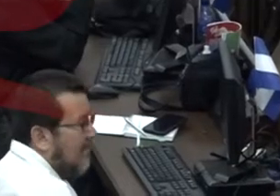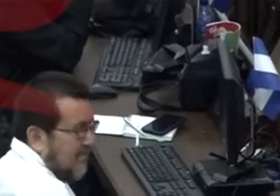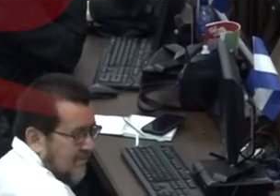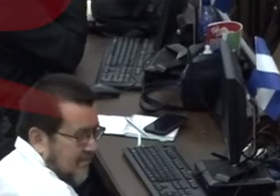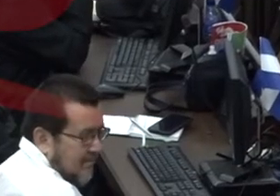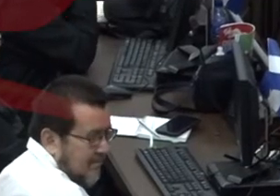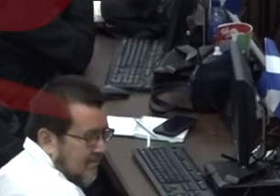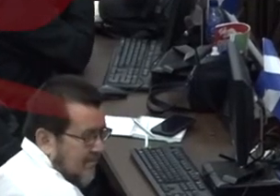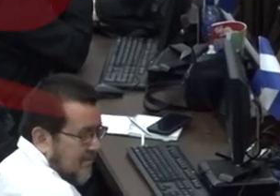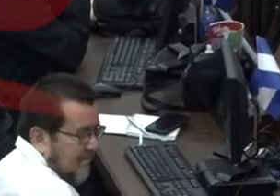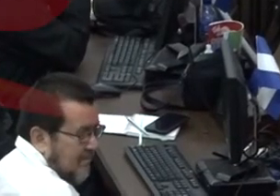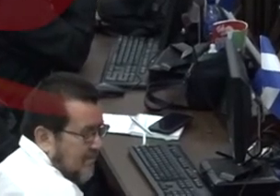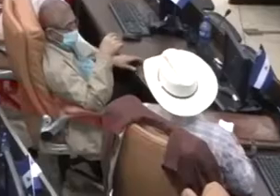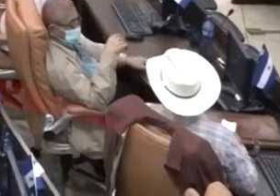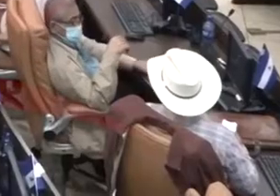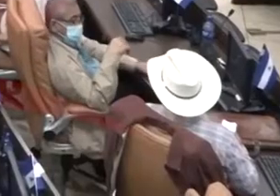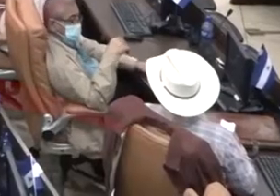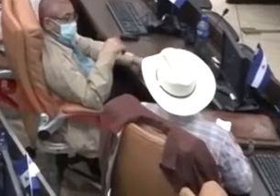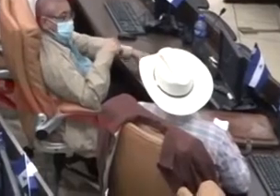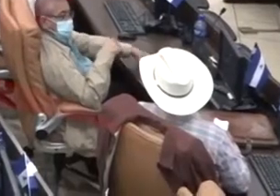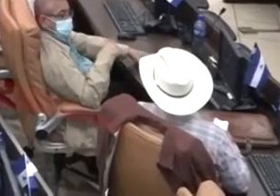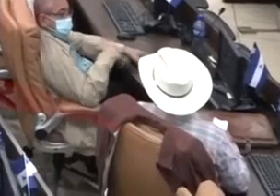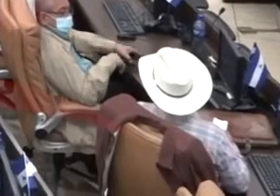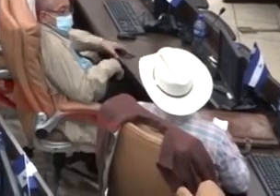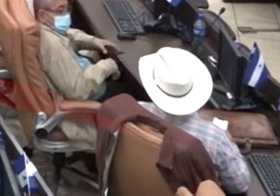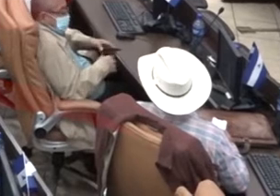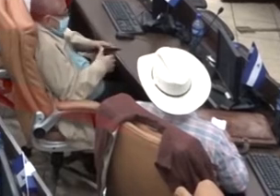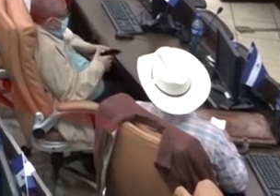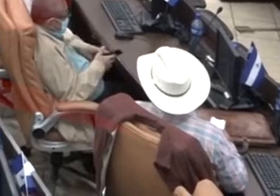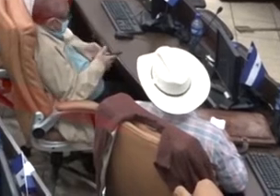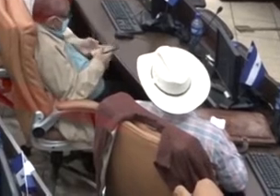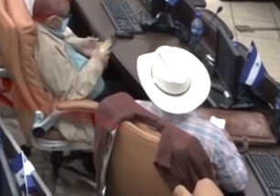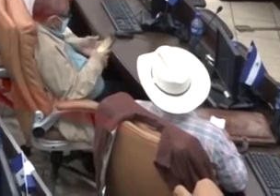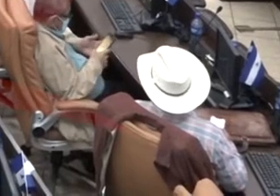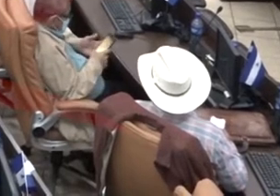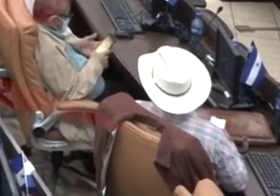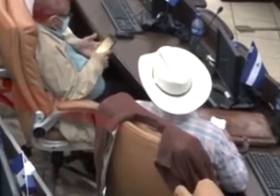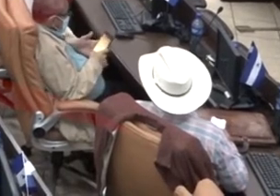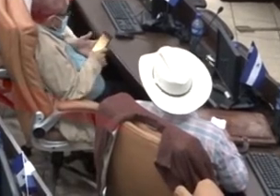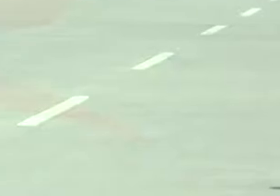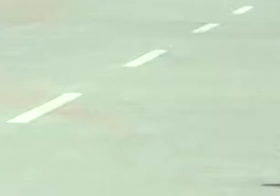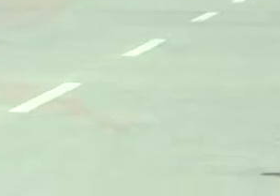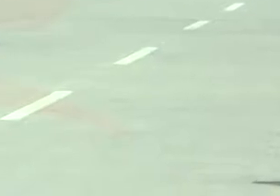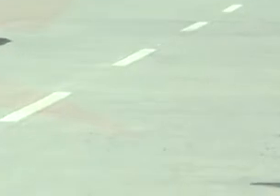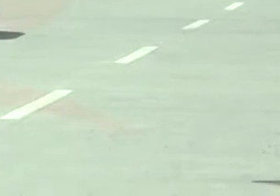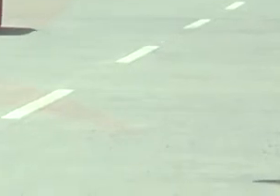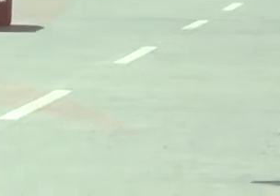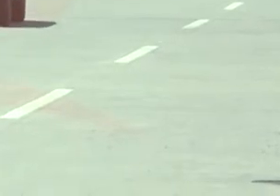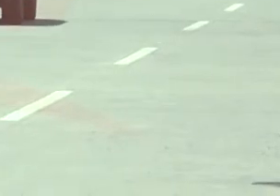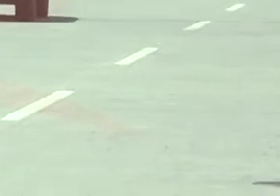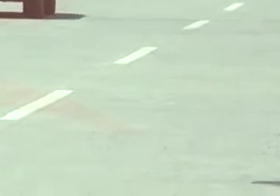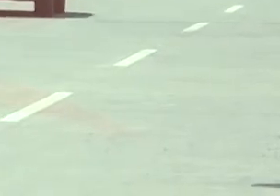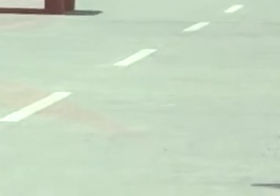Diputados de la Asamblea Nacional aprobaron el digesto jurídico nicaragüense de la materia de infraestructura. Se estima que desde